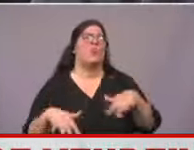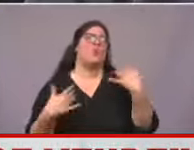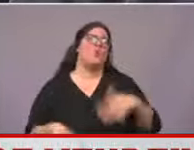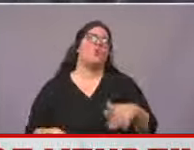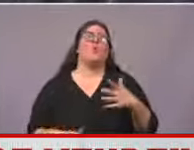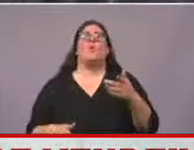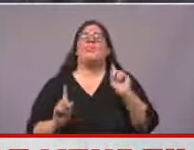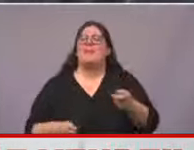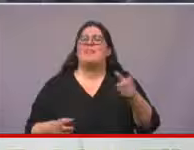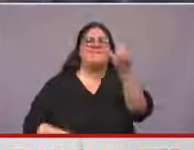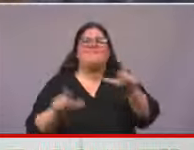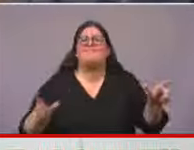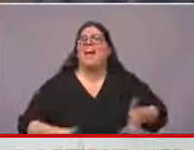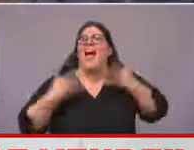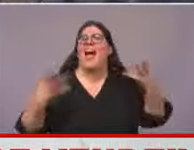¡cuánta alegría!